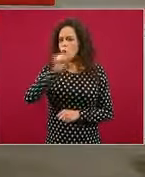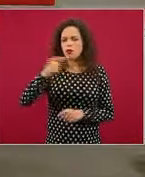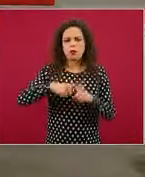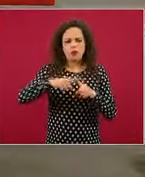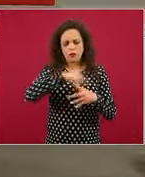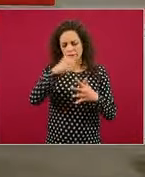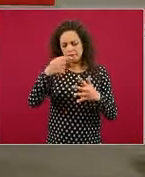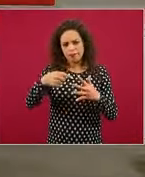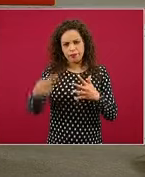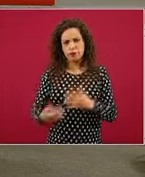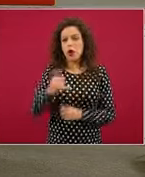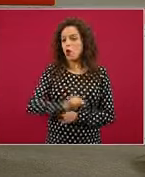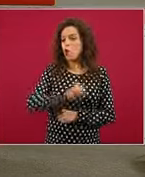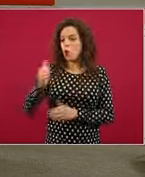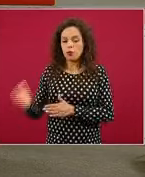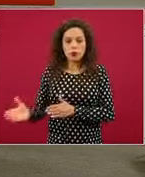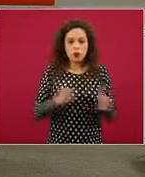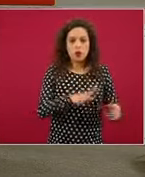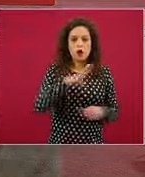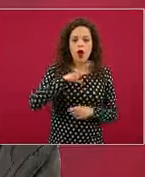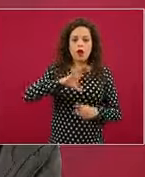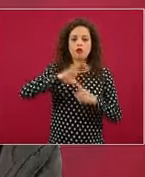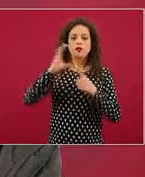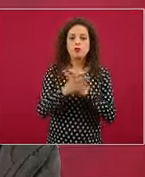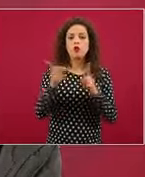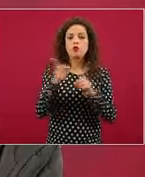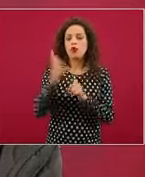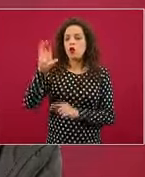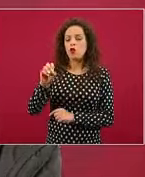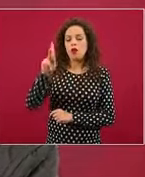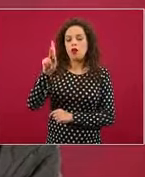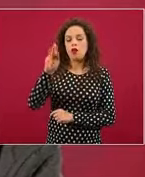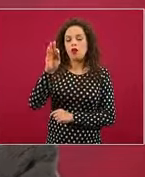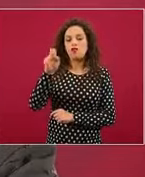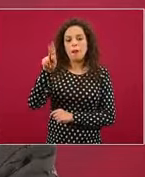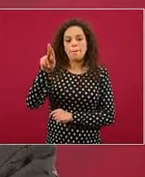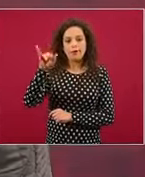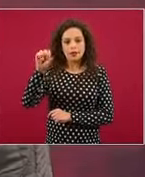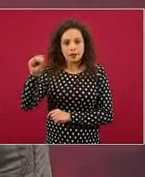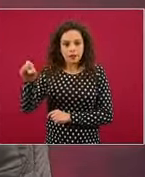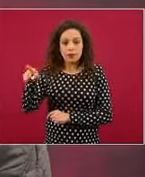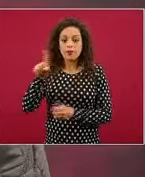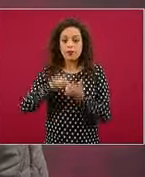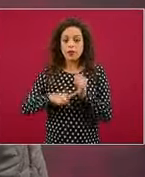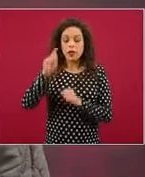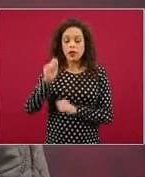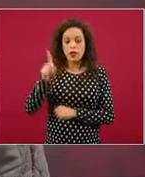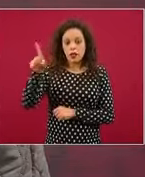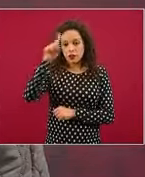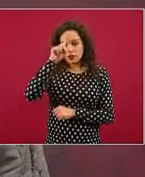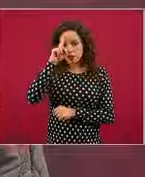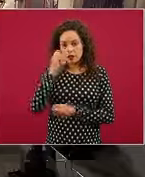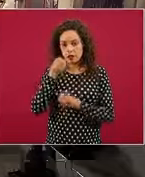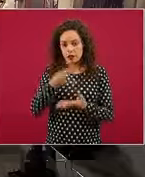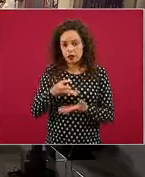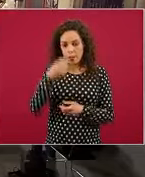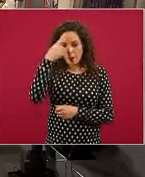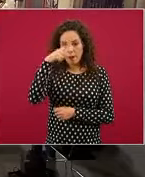tenemos también un comité en COFEPRIS, que es el Comité de Moléculas Nuevas, que es asesor de la Comisión